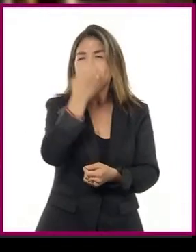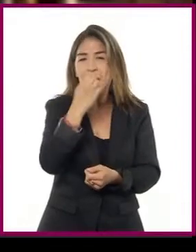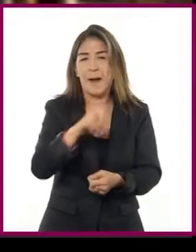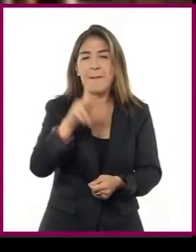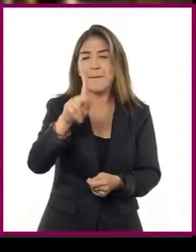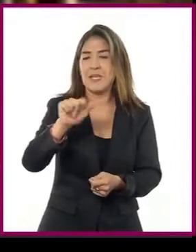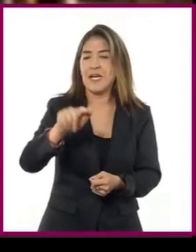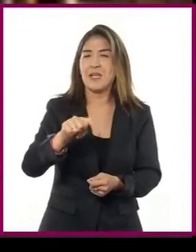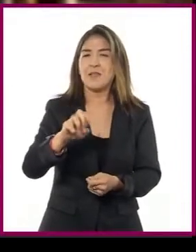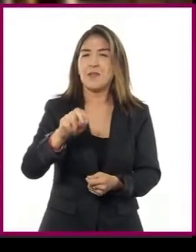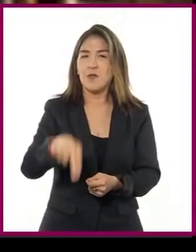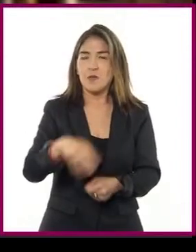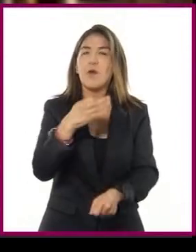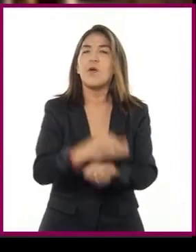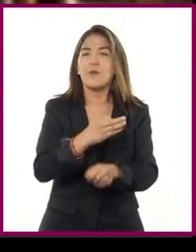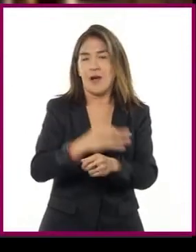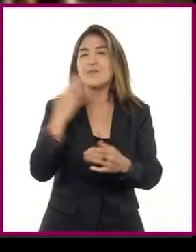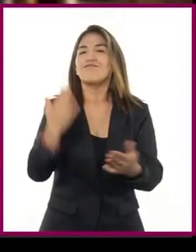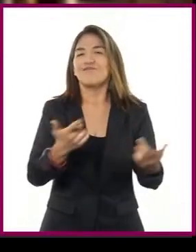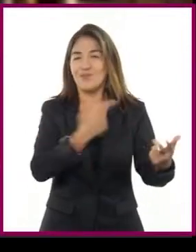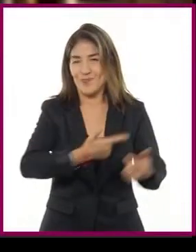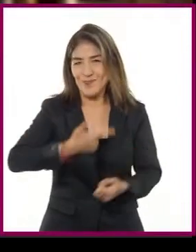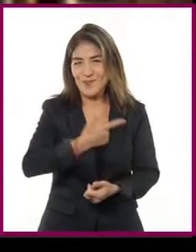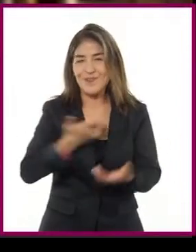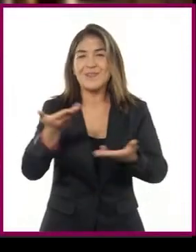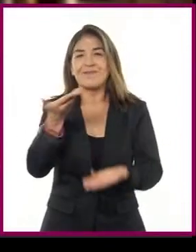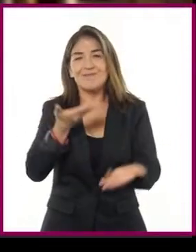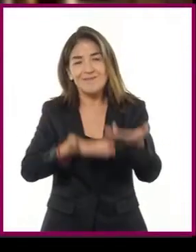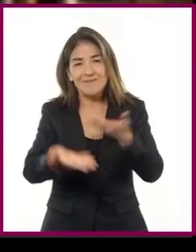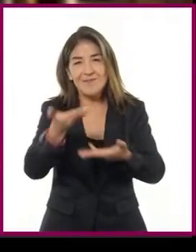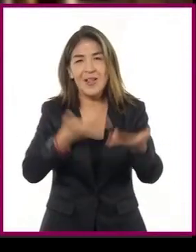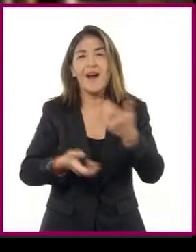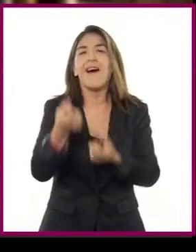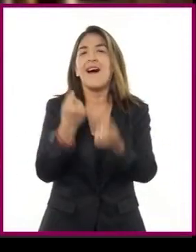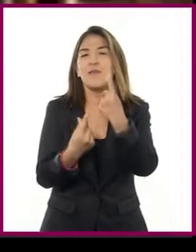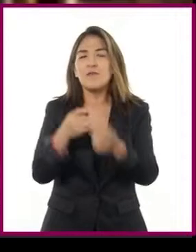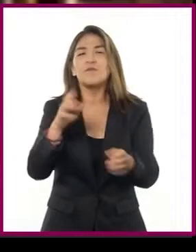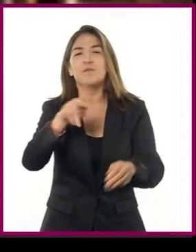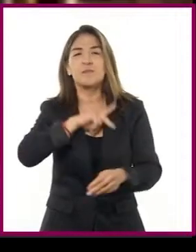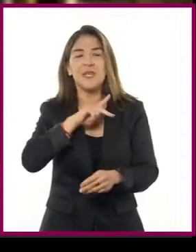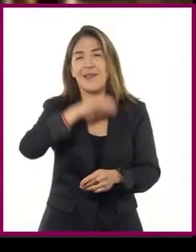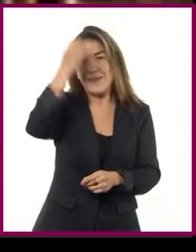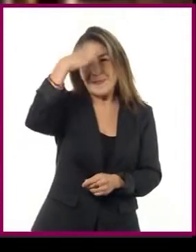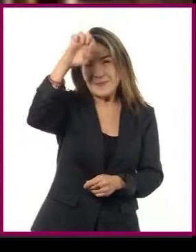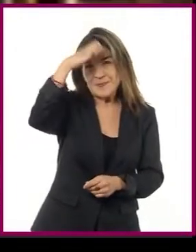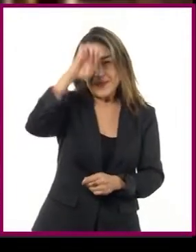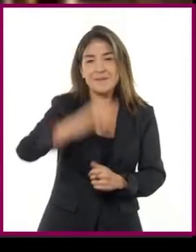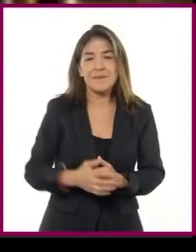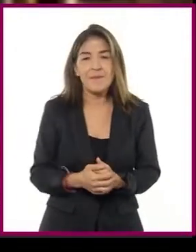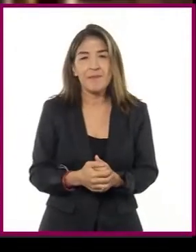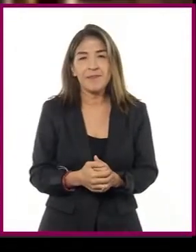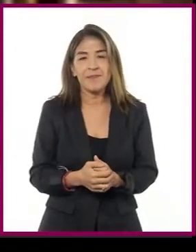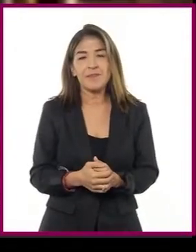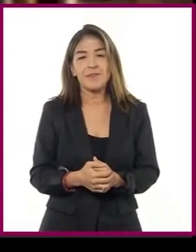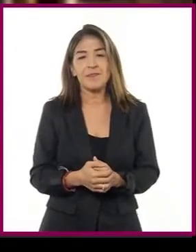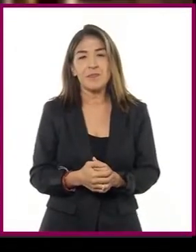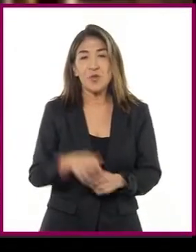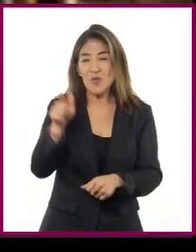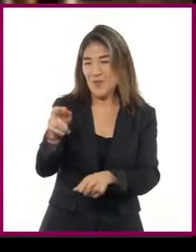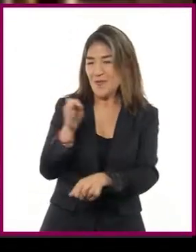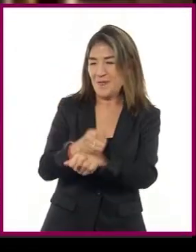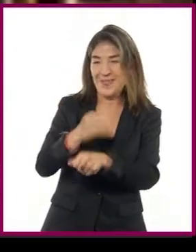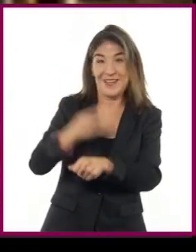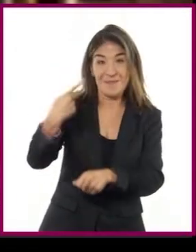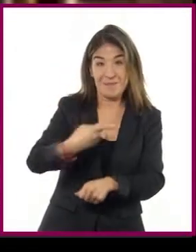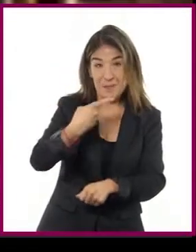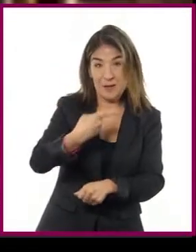da mucho gusto estar aquí y compartir algunas experiencias. Respondiendo a tu